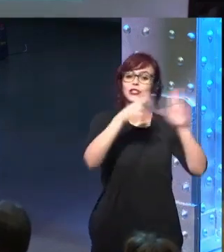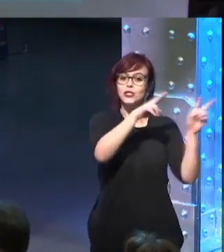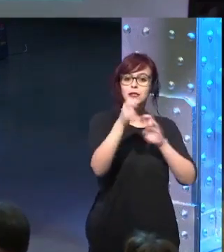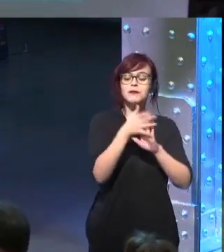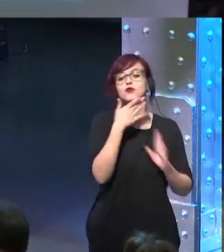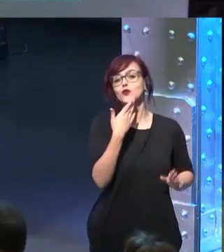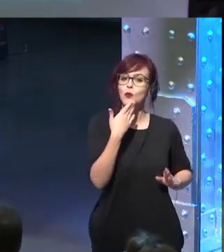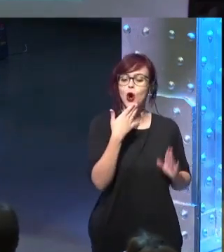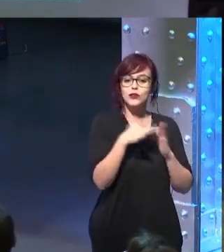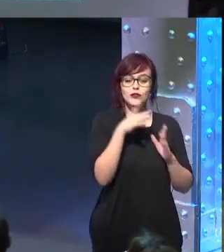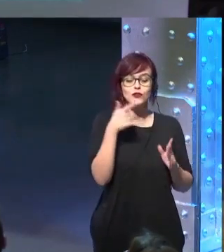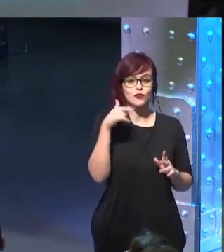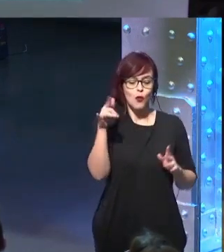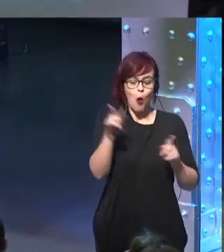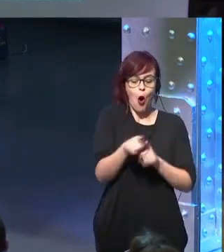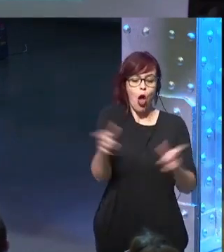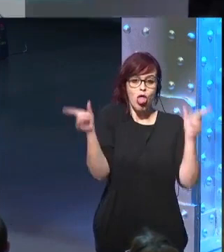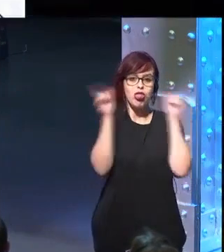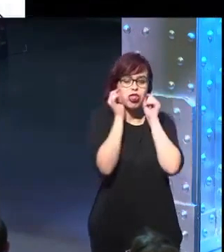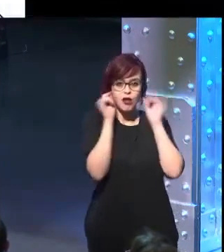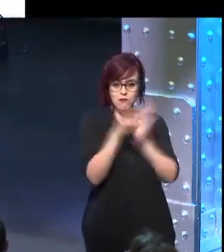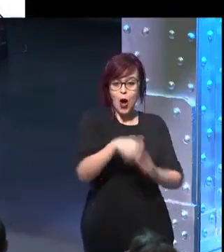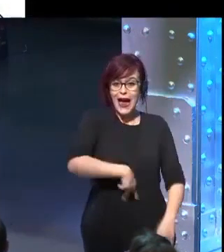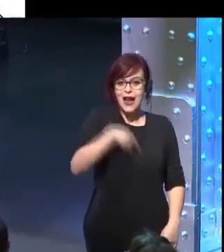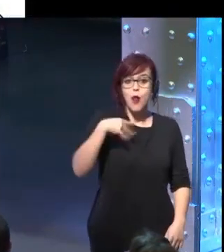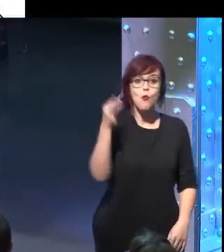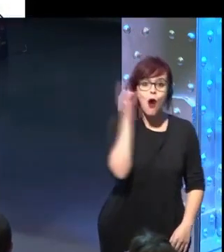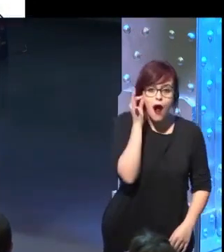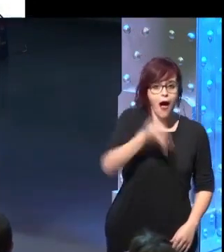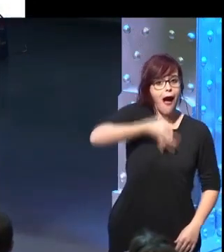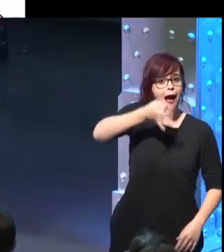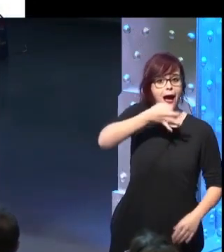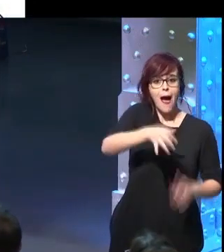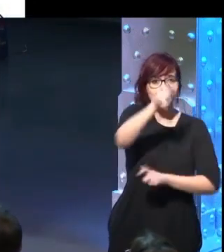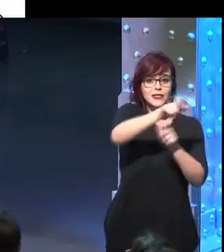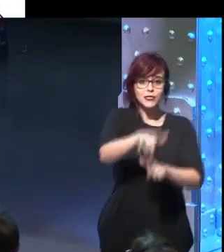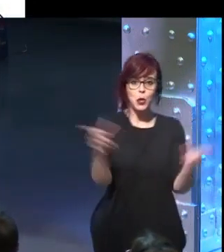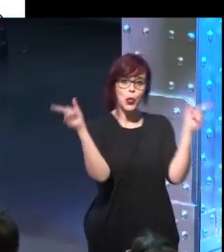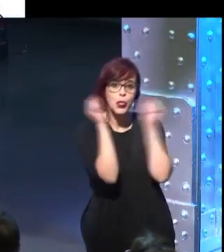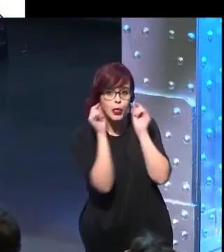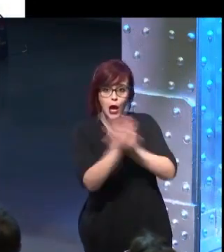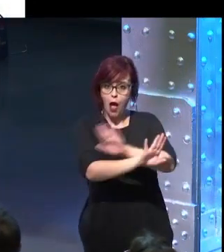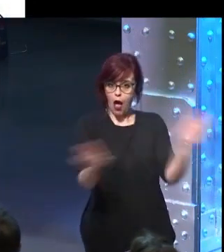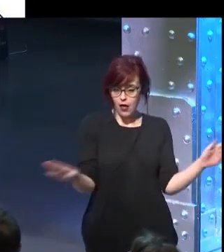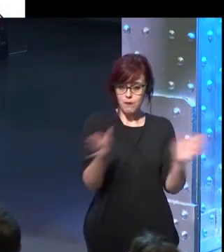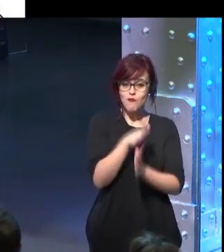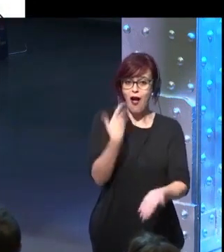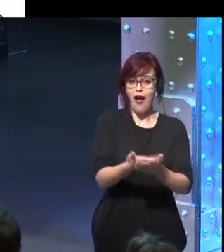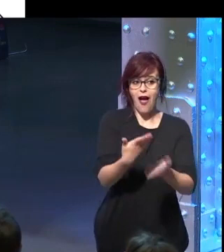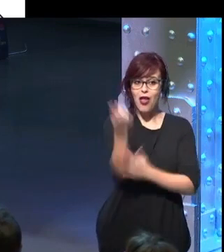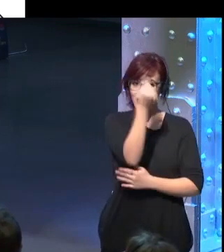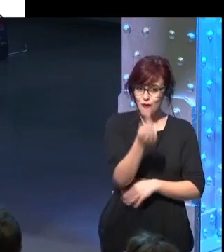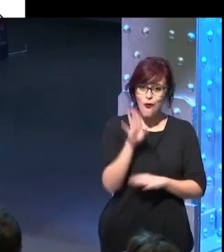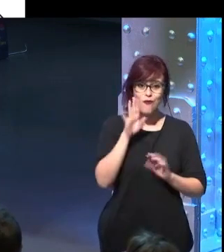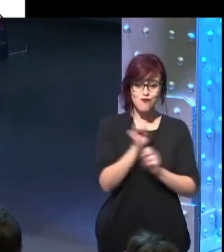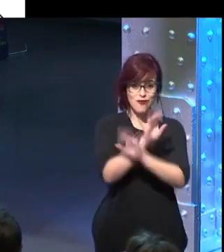una sordera generalizada ante la voz de las mujeres, que podemos ver reflejada y plasmada en esta caricatura. Aquí hay